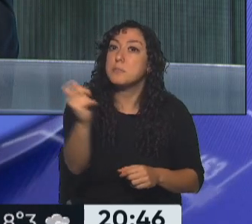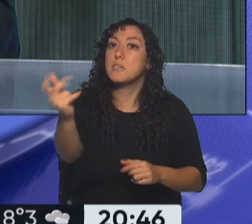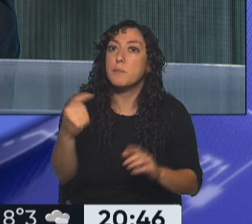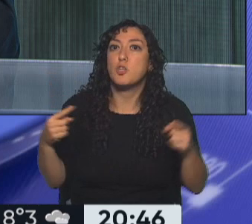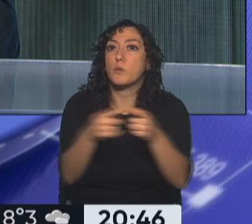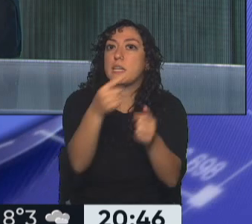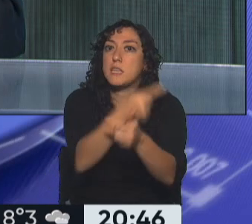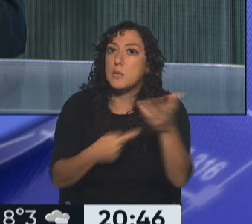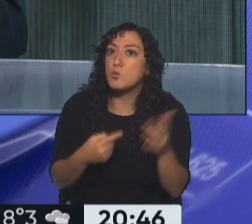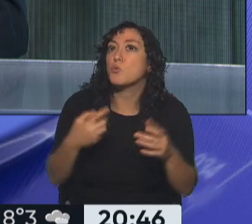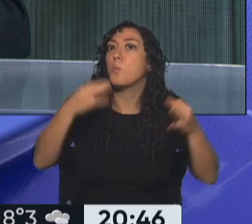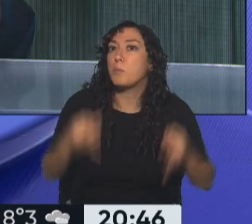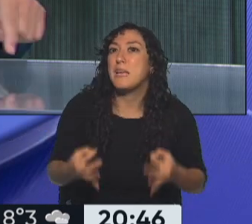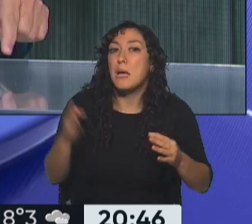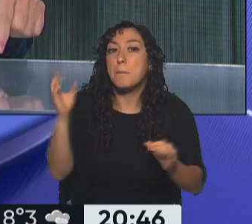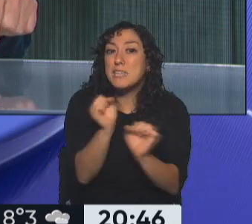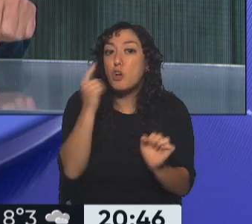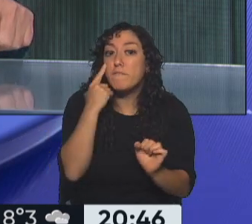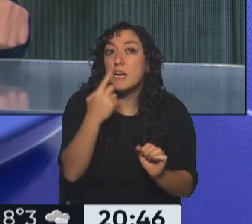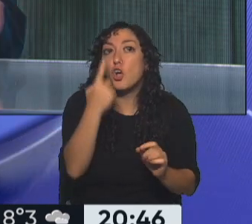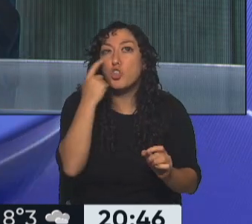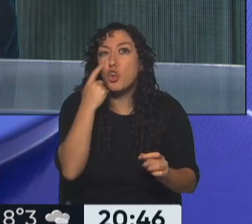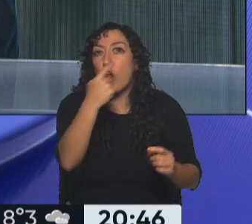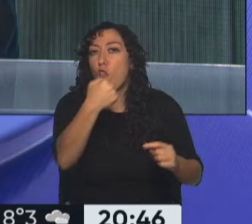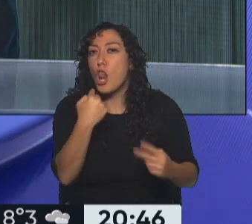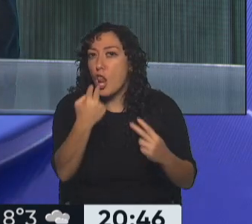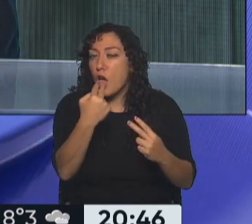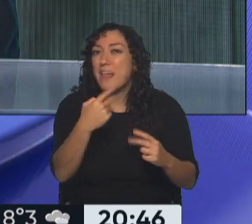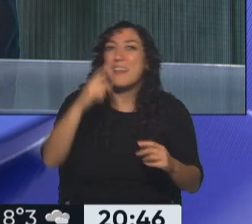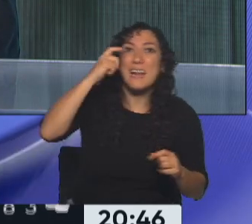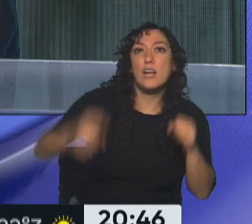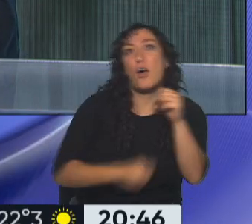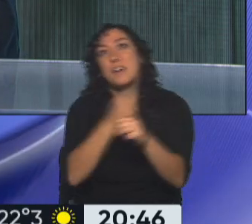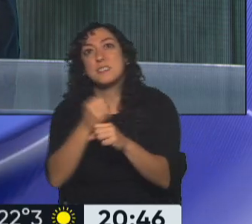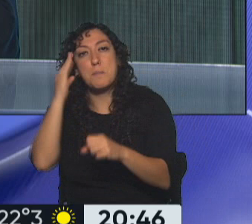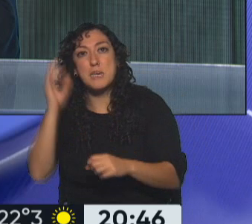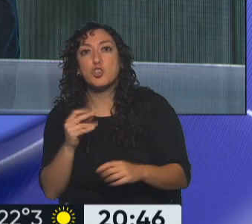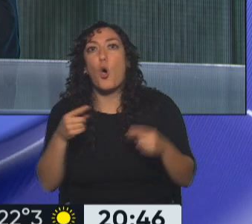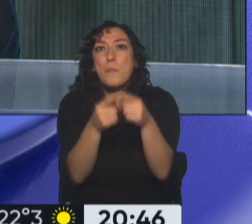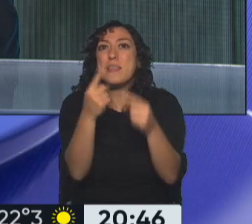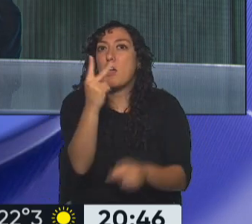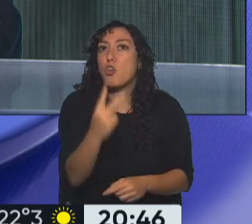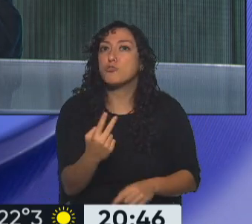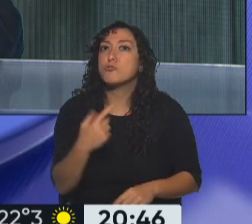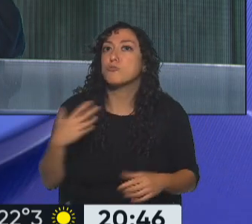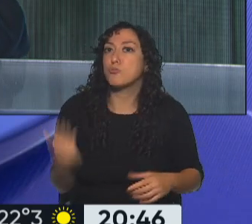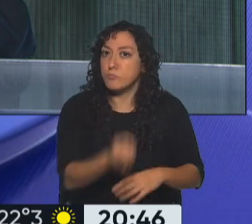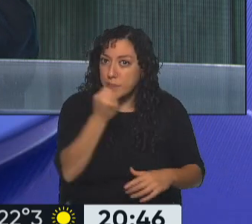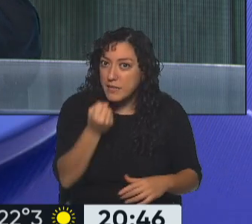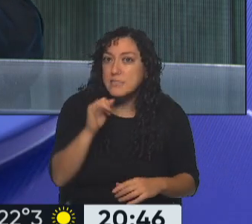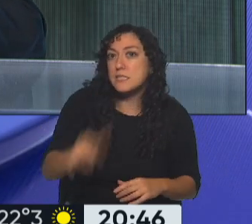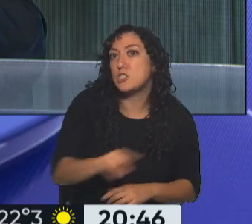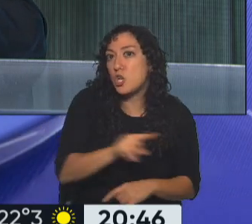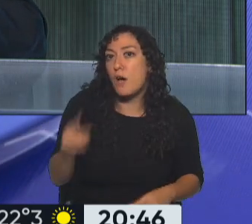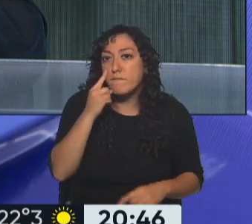mayo va a ser el próximo, y ahí te van a mirar si vos de enero a marzo cumpliste con estas 2 metas que te digo, si bajaste la